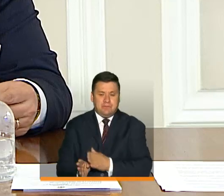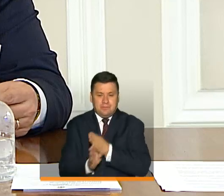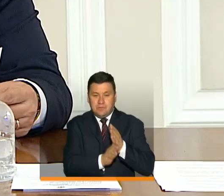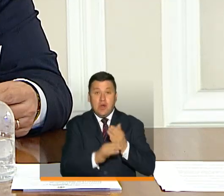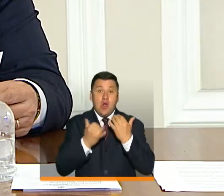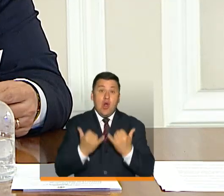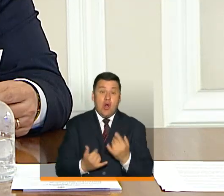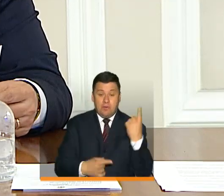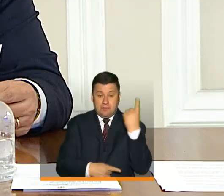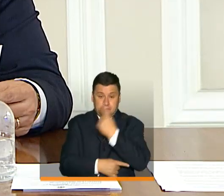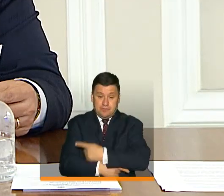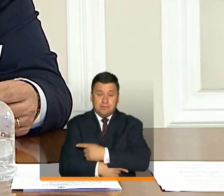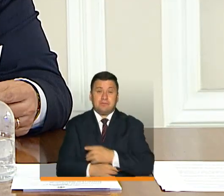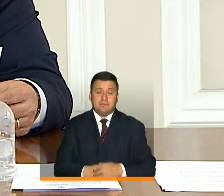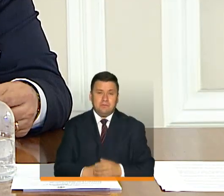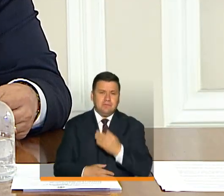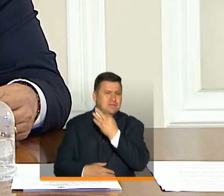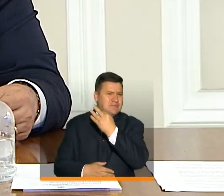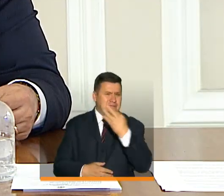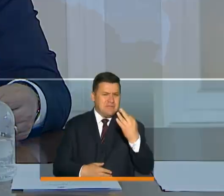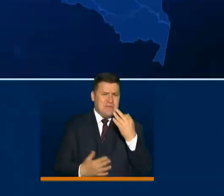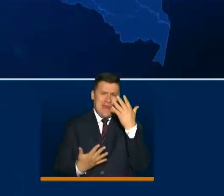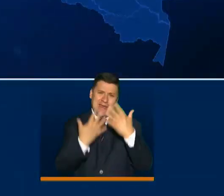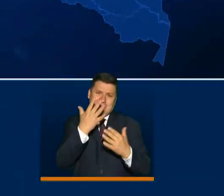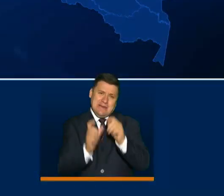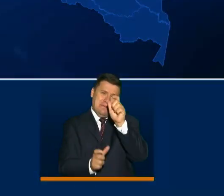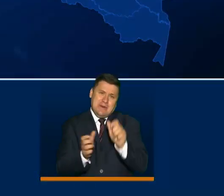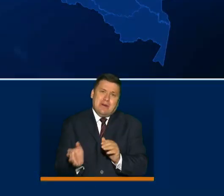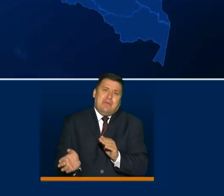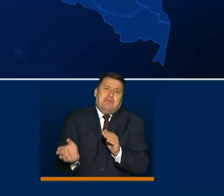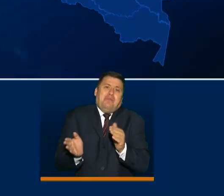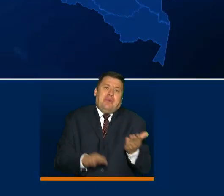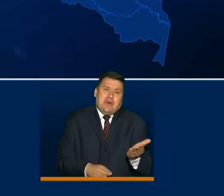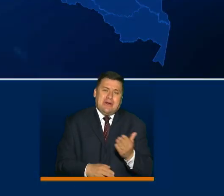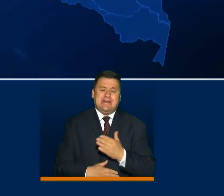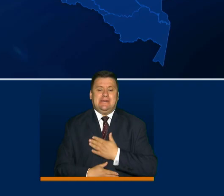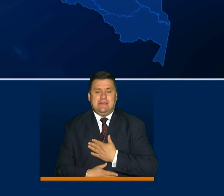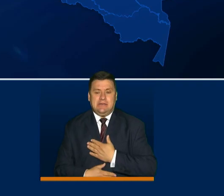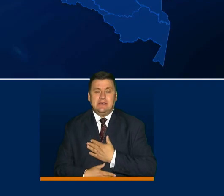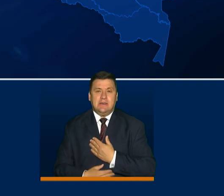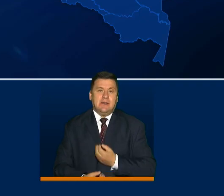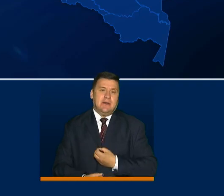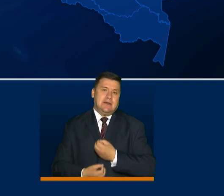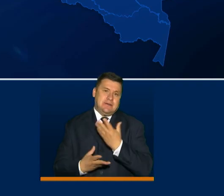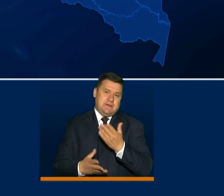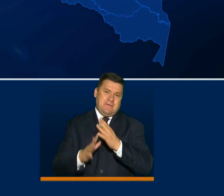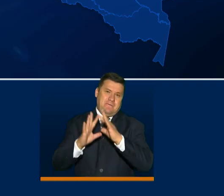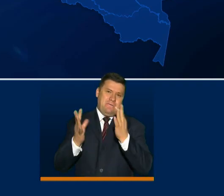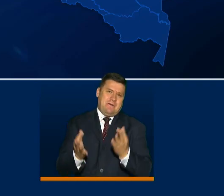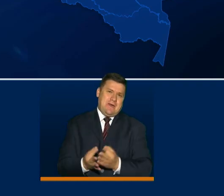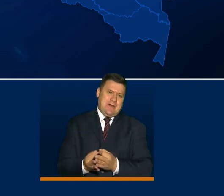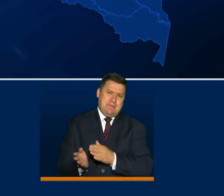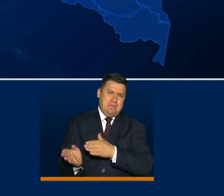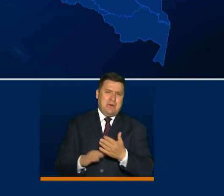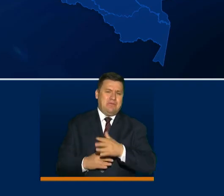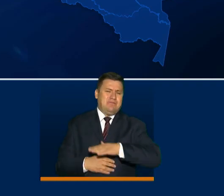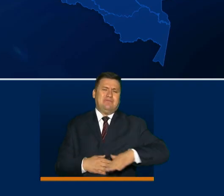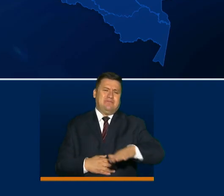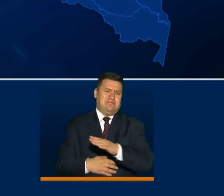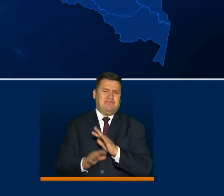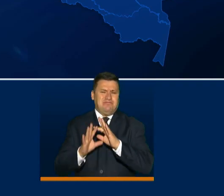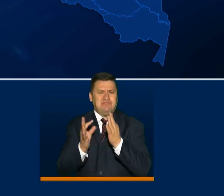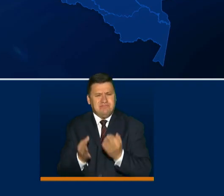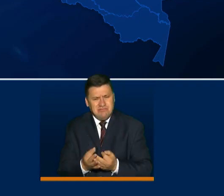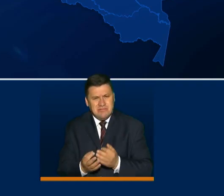se registraron 315 fallecimientos. Quiero expresarle a las familias que han perdido a sus